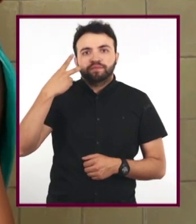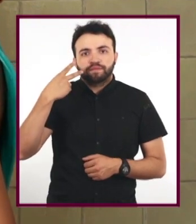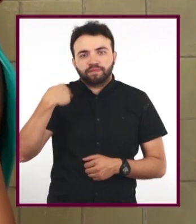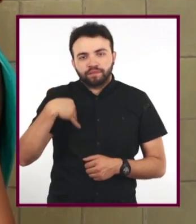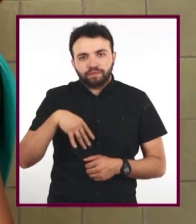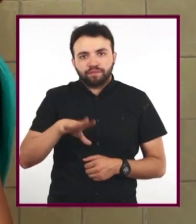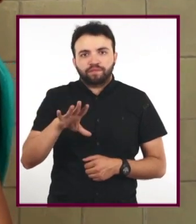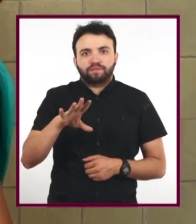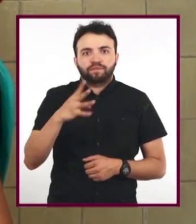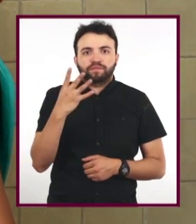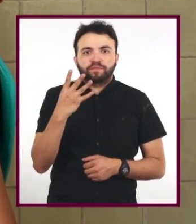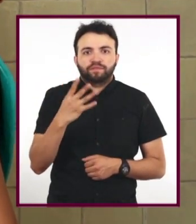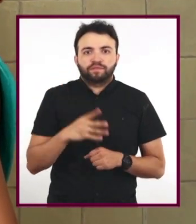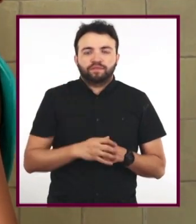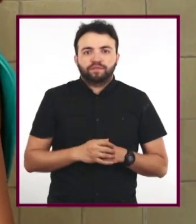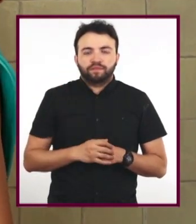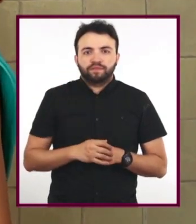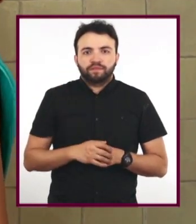Exhalen 4.